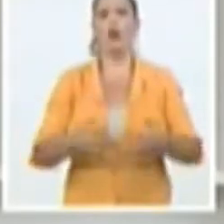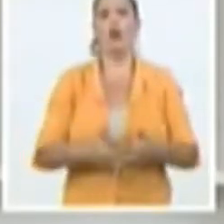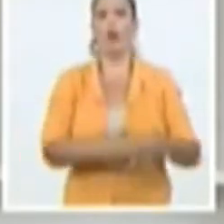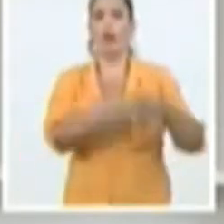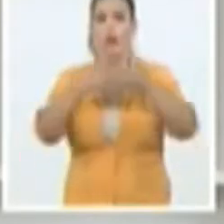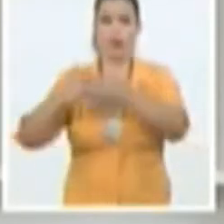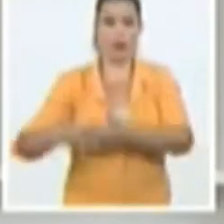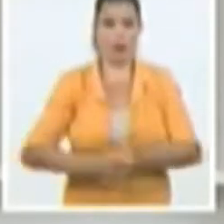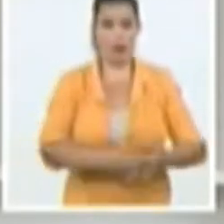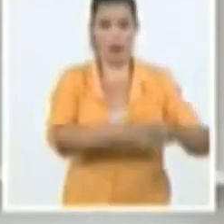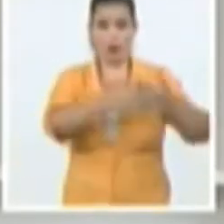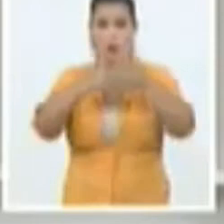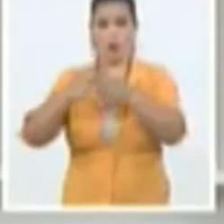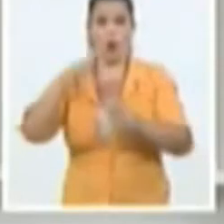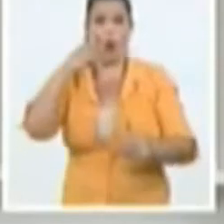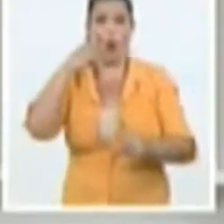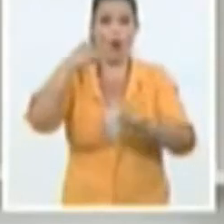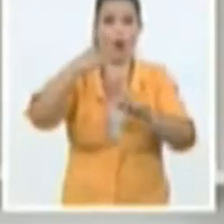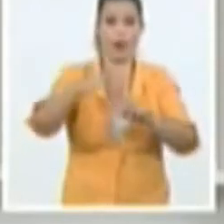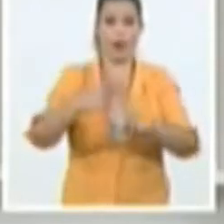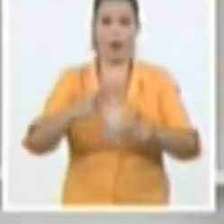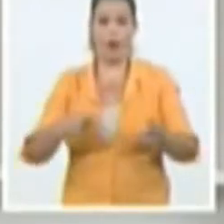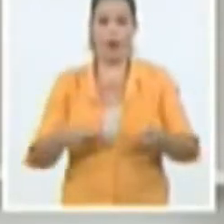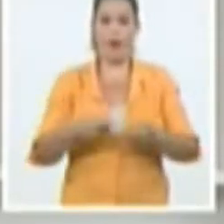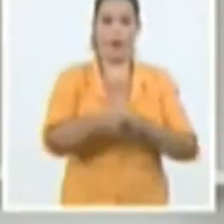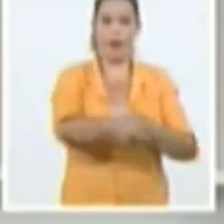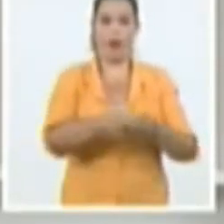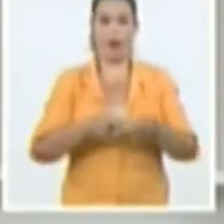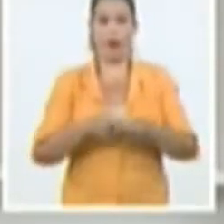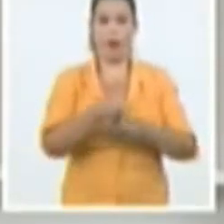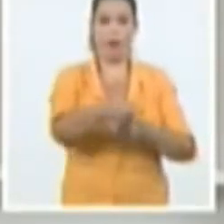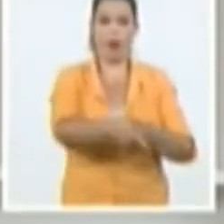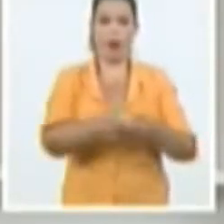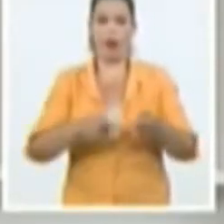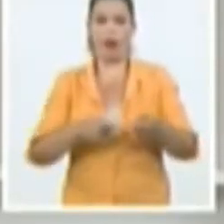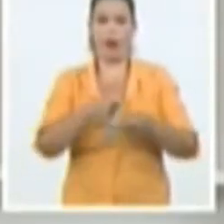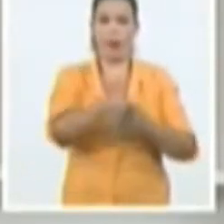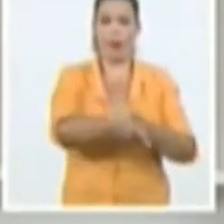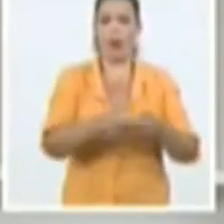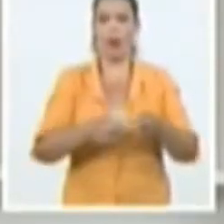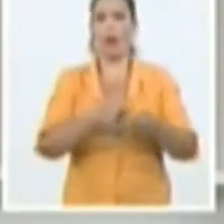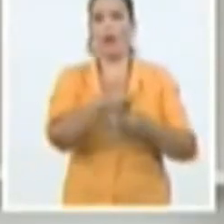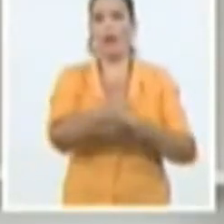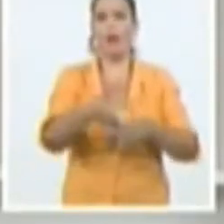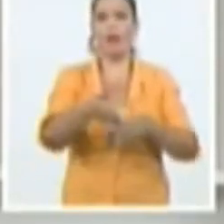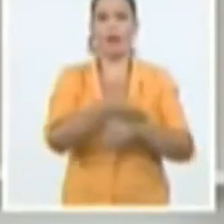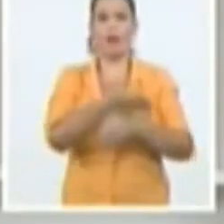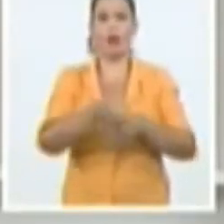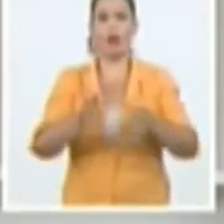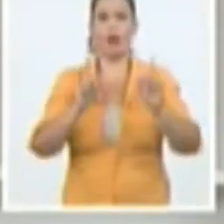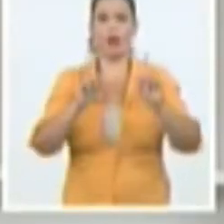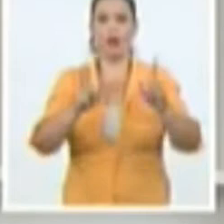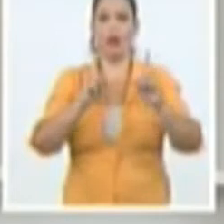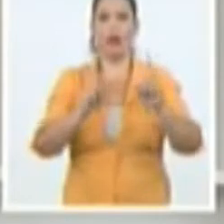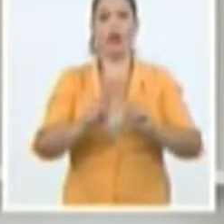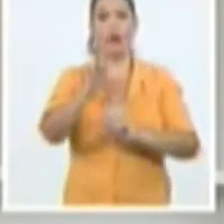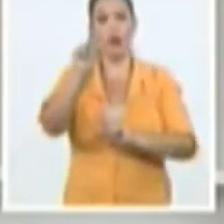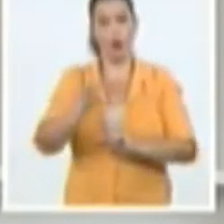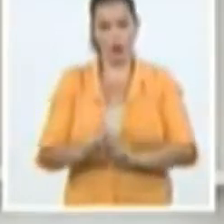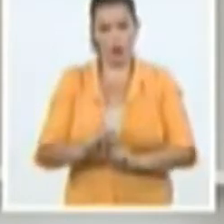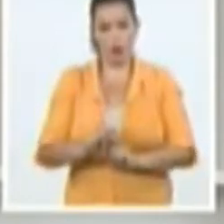canalizar financiamiento y formación a sus operadores políticos a través de la ANET y la